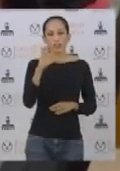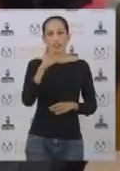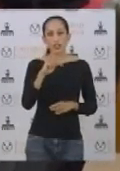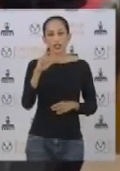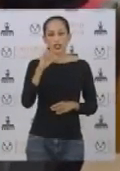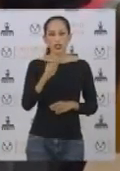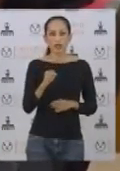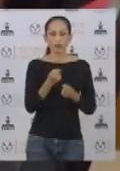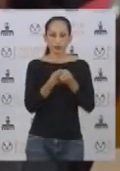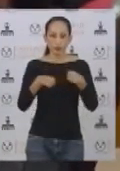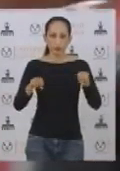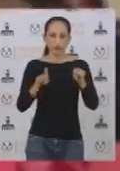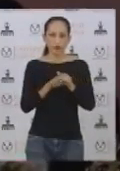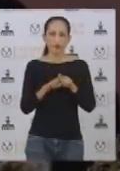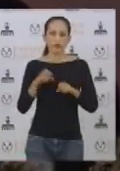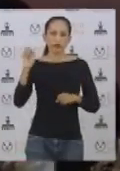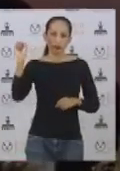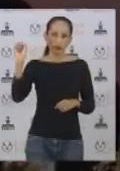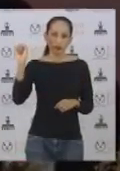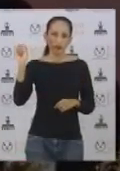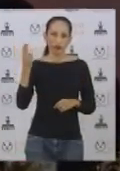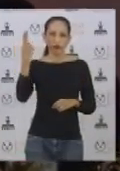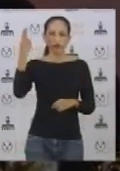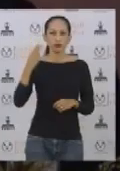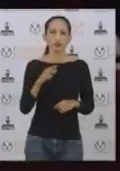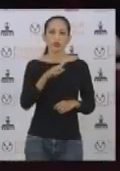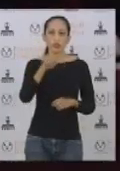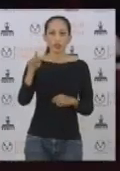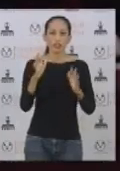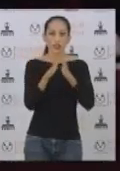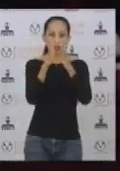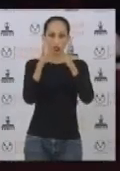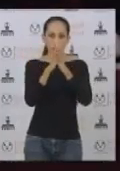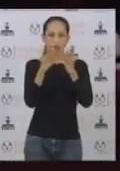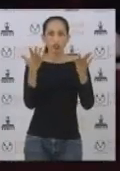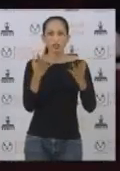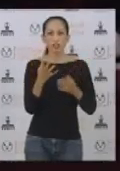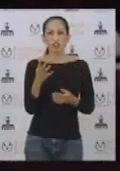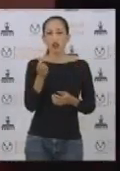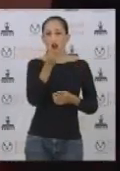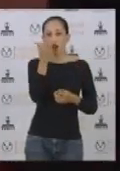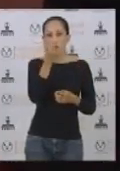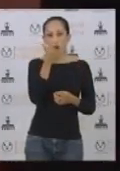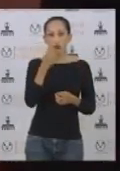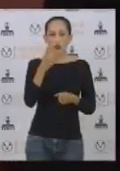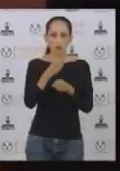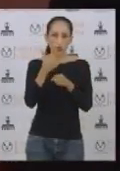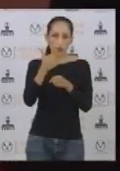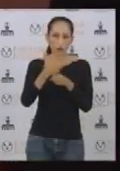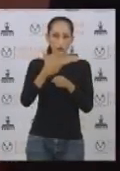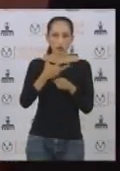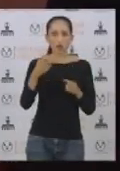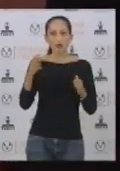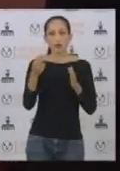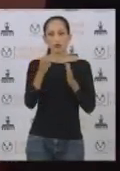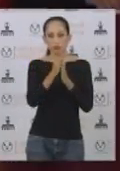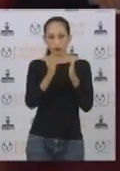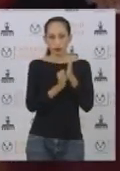social y académica de los planes de estudio en la universidad, donde participaron estudiantes de octavo semestre de las licenciaturas